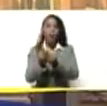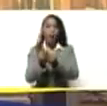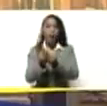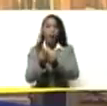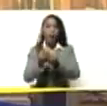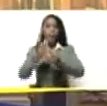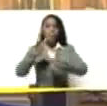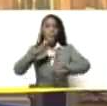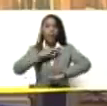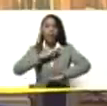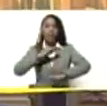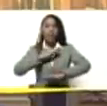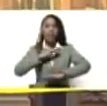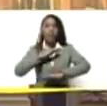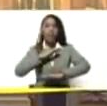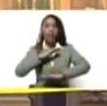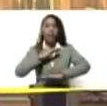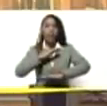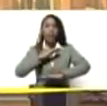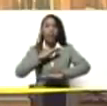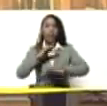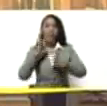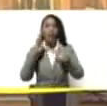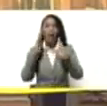no estaba en las listas